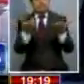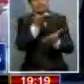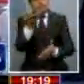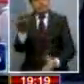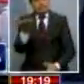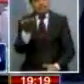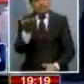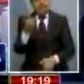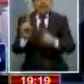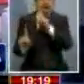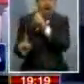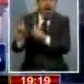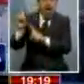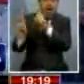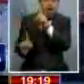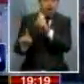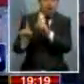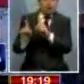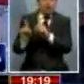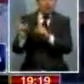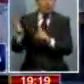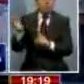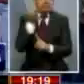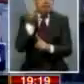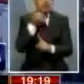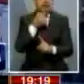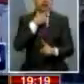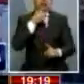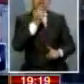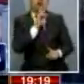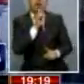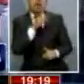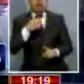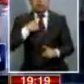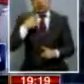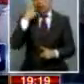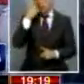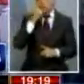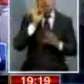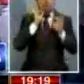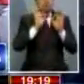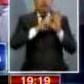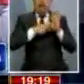algunos andan ahí diciendo que yo no quiero cambios, que yo encuentro que está todo bien.